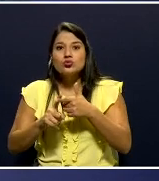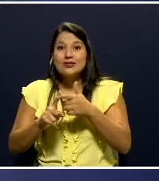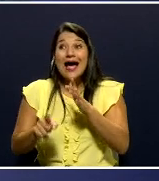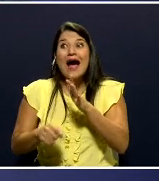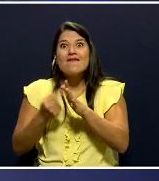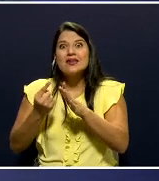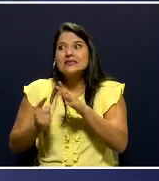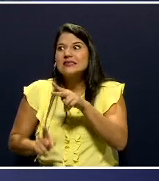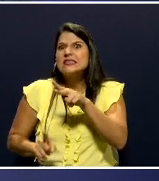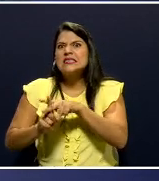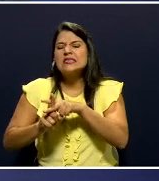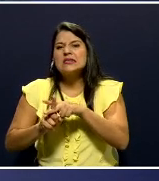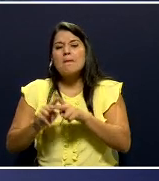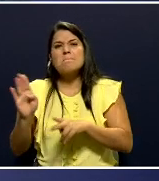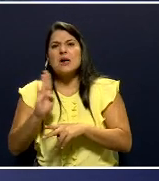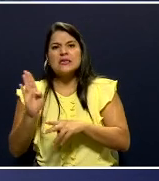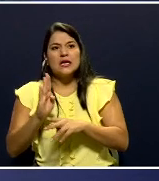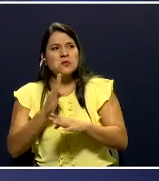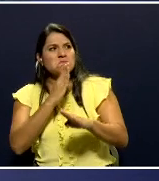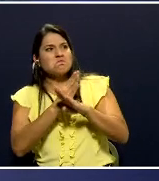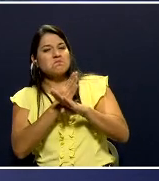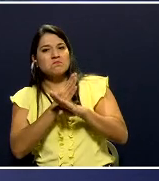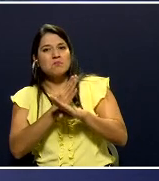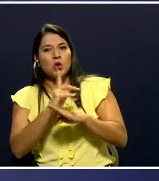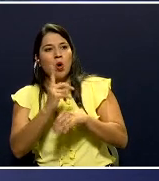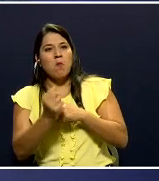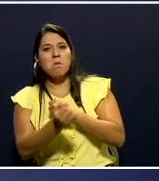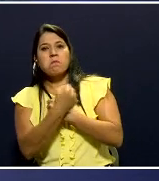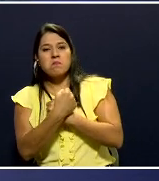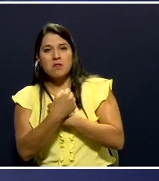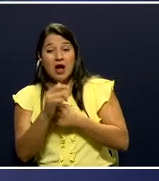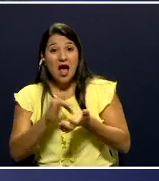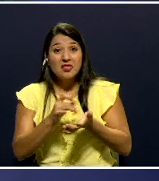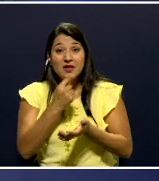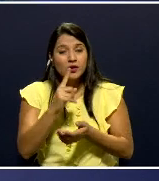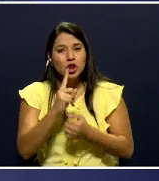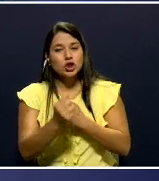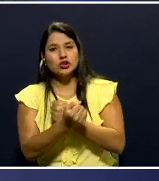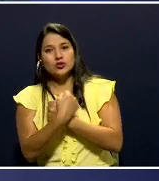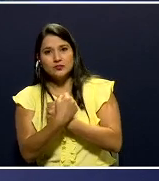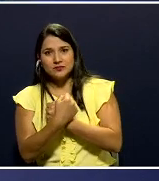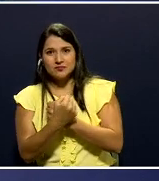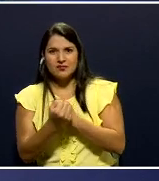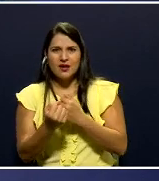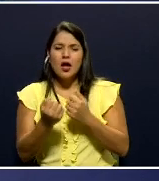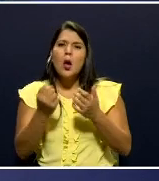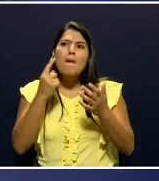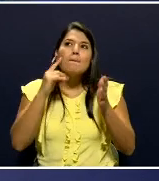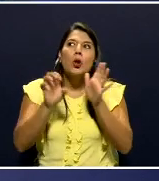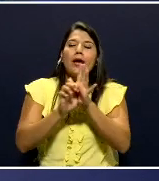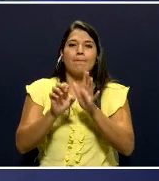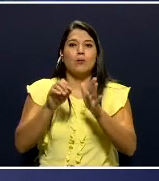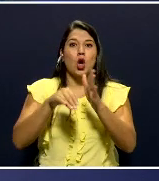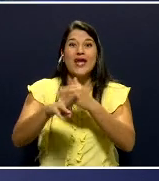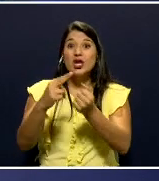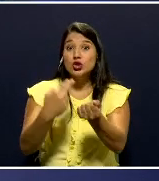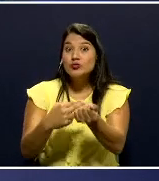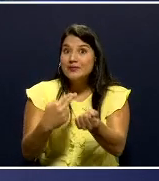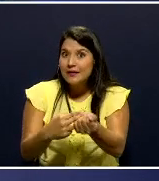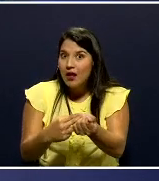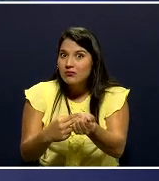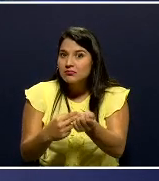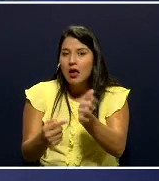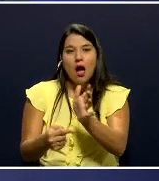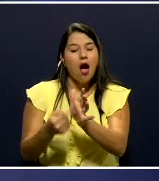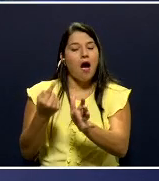son resistentes a los antibióticos. Los vamos a ver no solamente en los ambientes hospitalarios, donde sin duda alguna